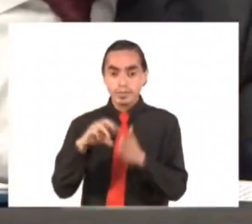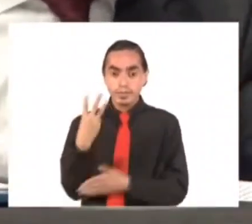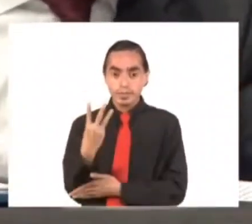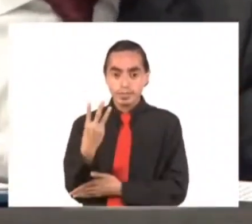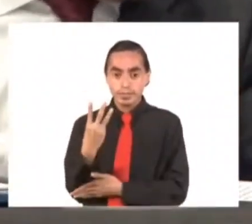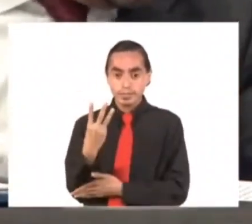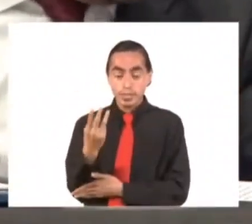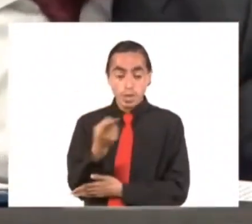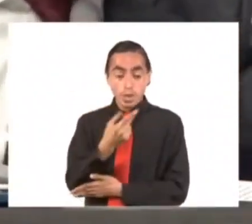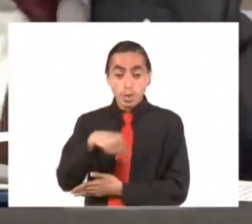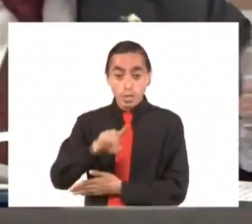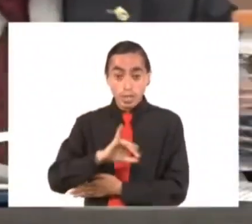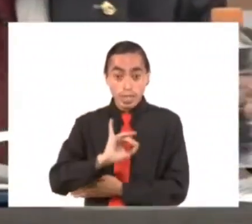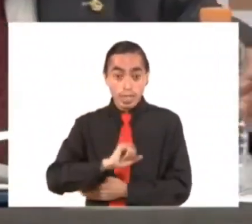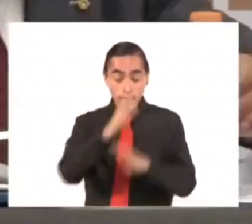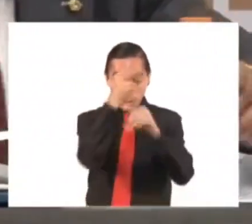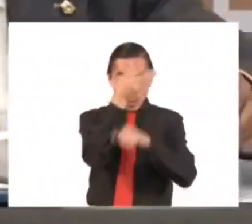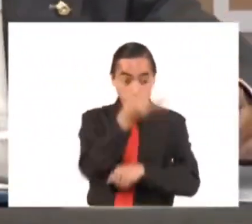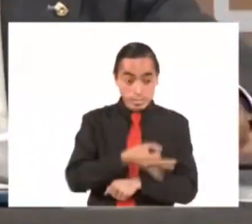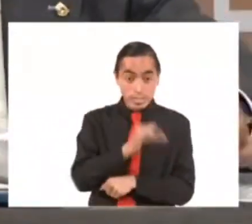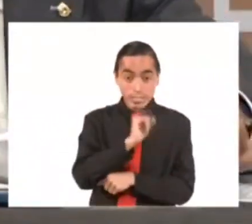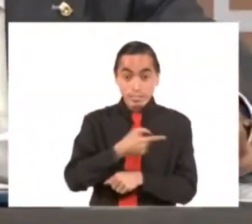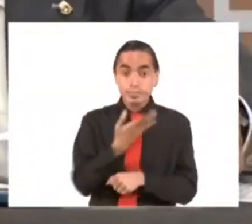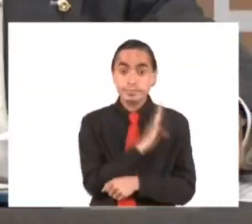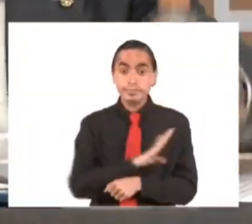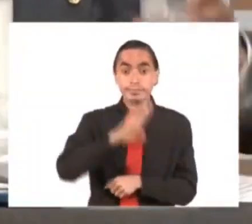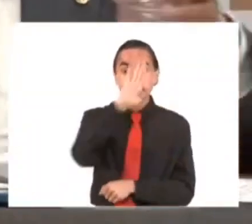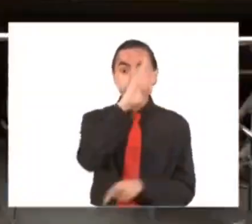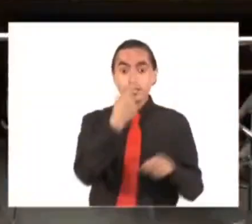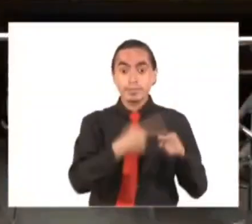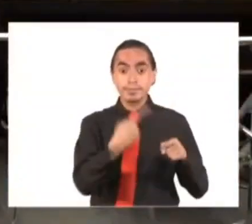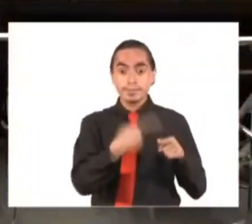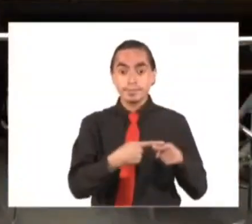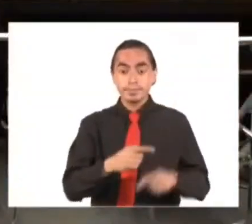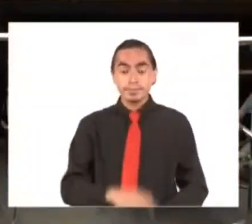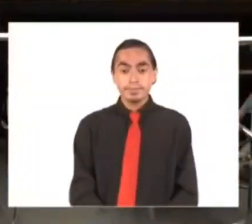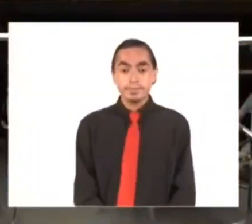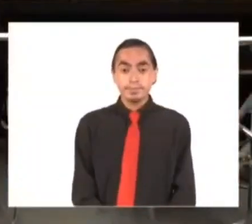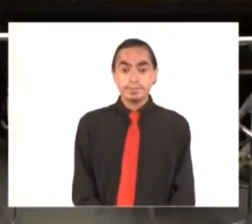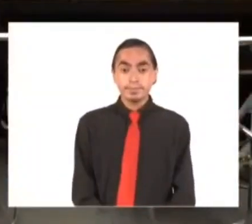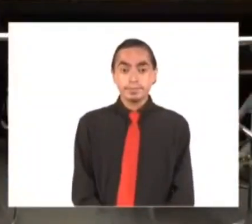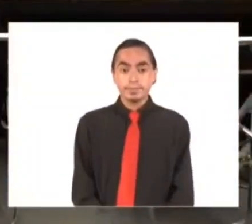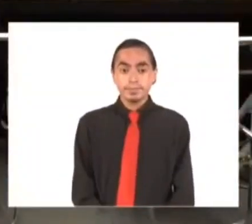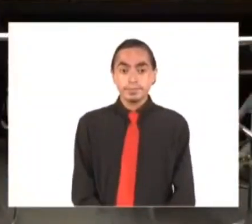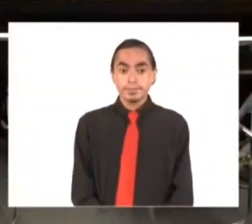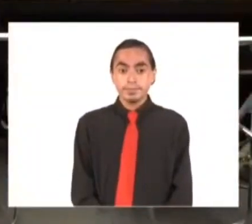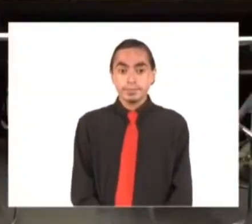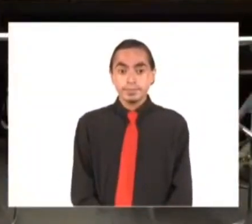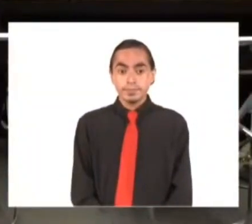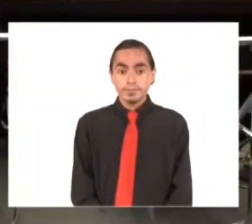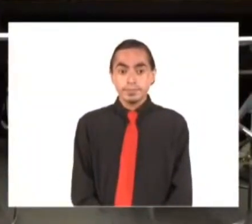AG/01/01-ORD/2023. Aquellos que estén por la afirmativa, por favor, sírvanse manifestarlo levantando la mano.